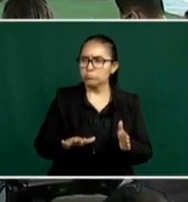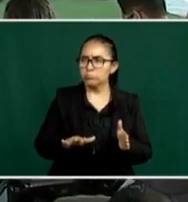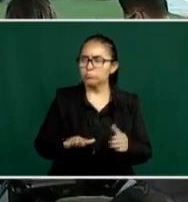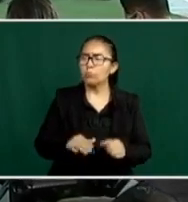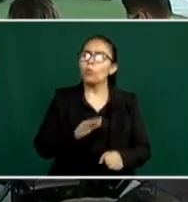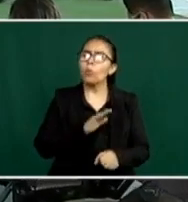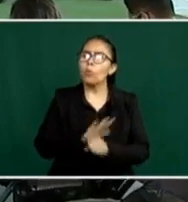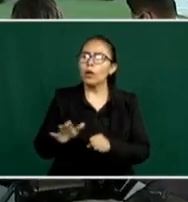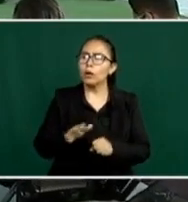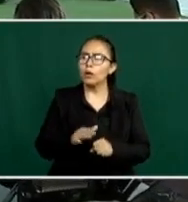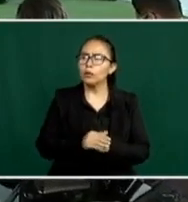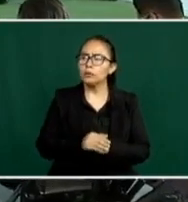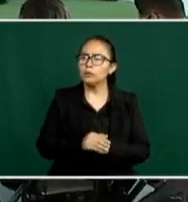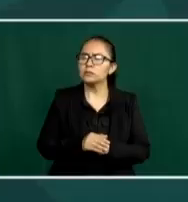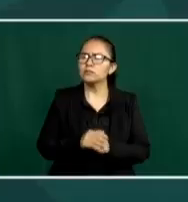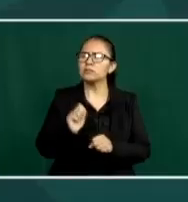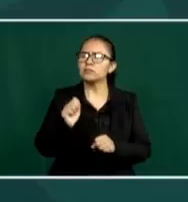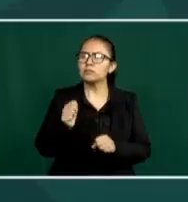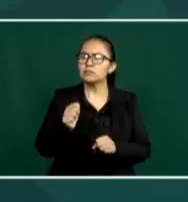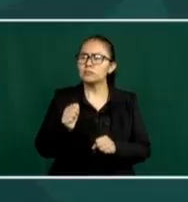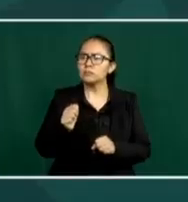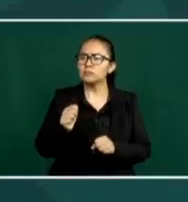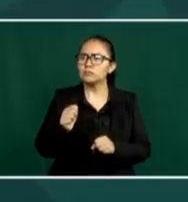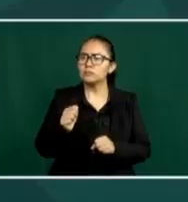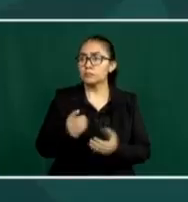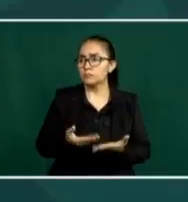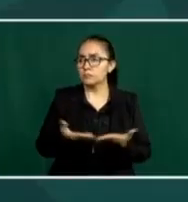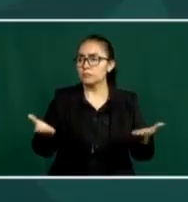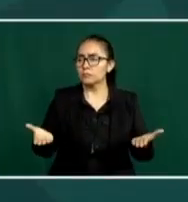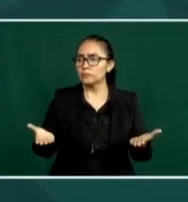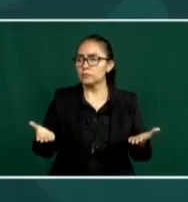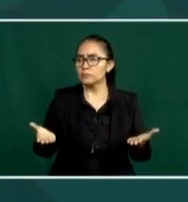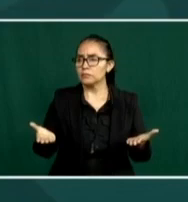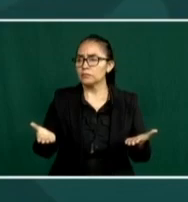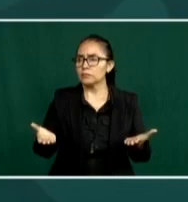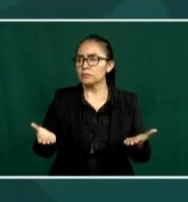¿Cuál es la diferencia ahora?